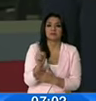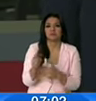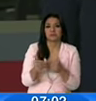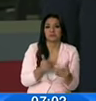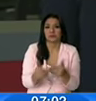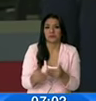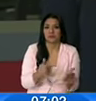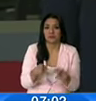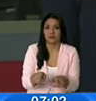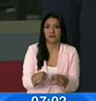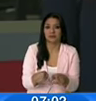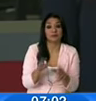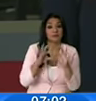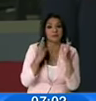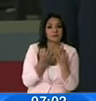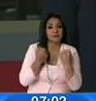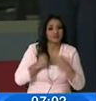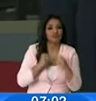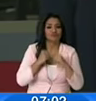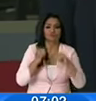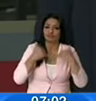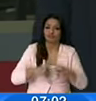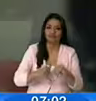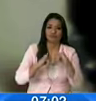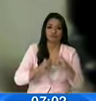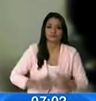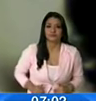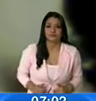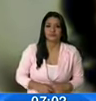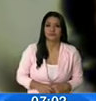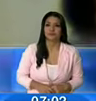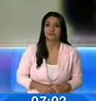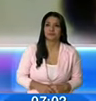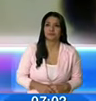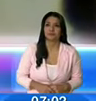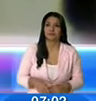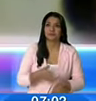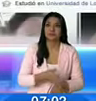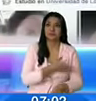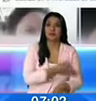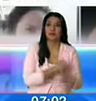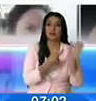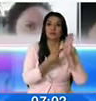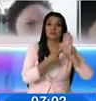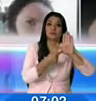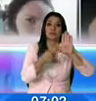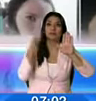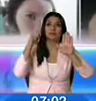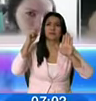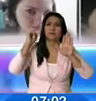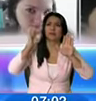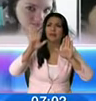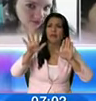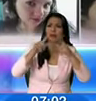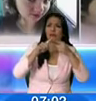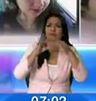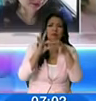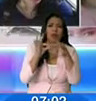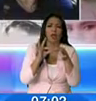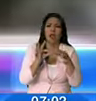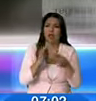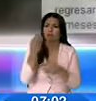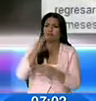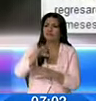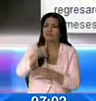insiste en que se continúa con la búsqueda. Después de la difusión de este video y una serie de publicaciones en la presunta